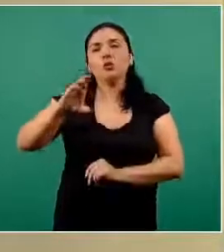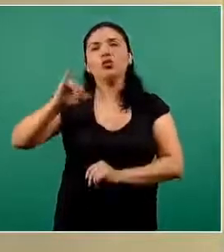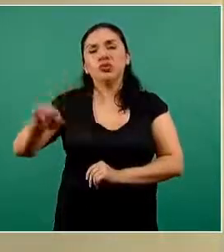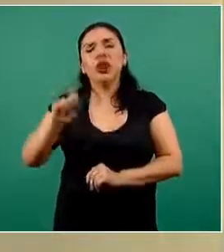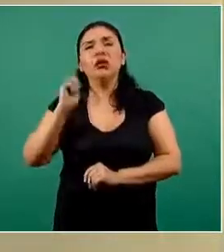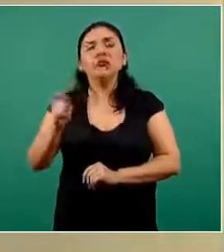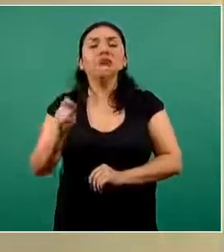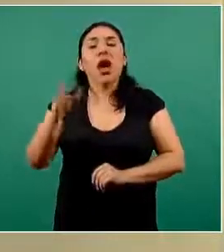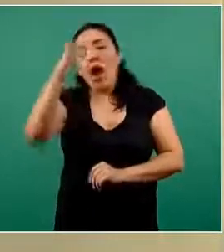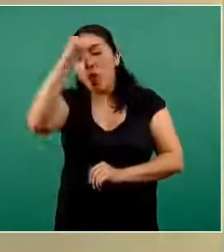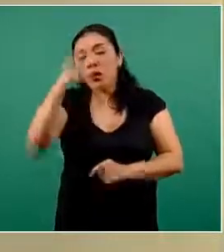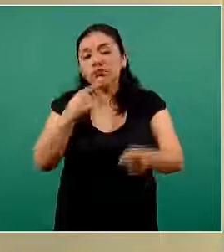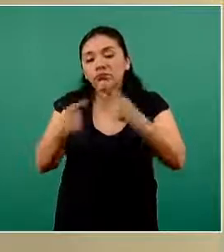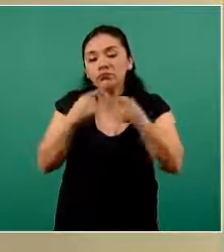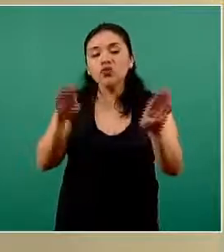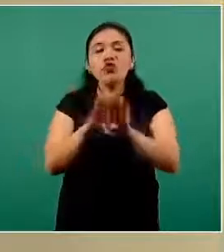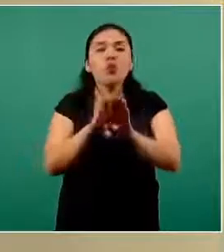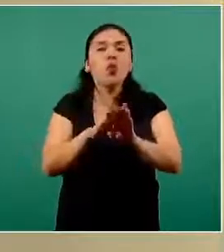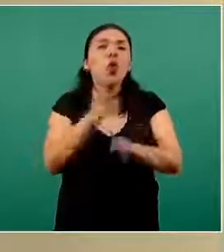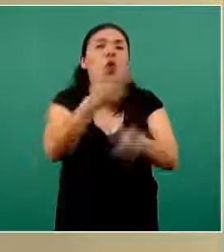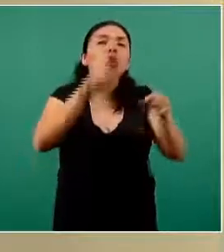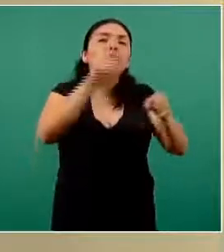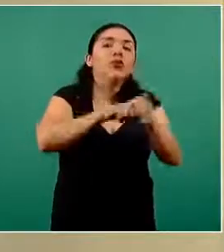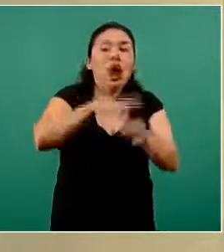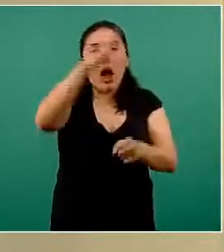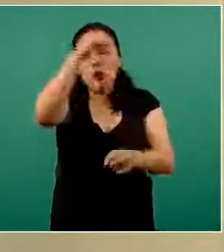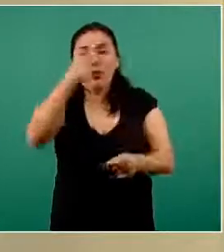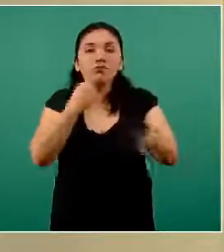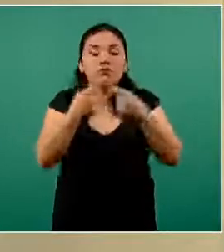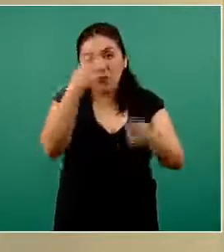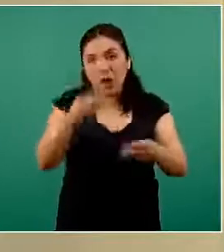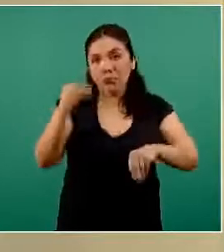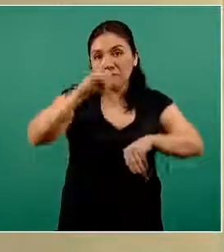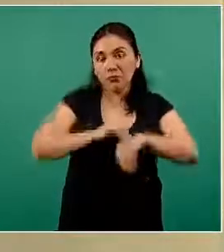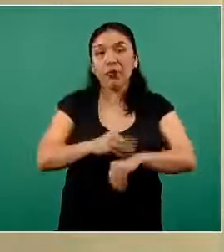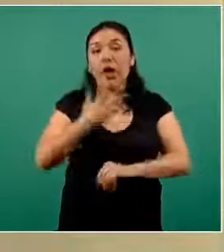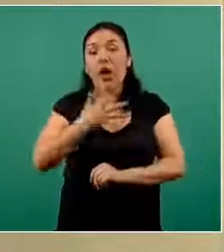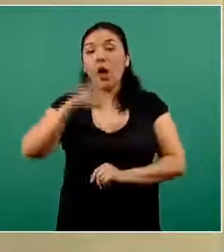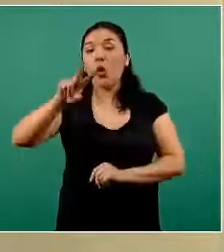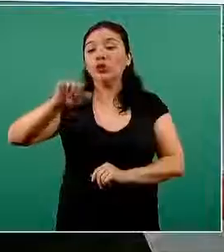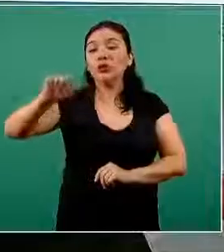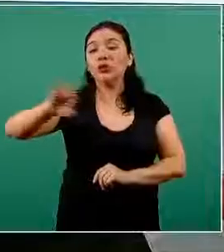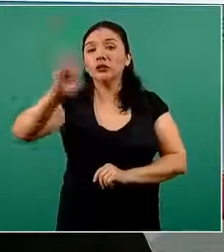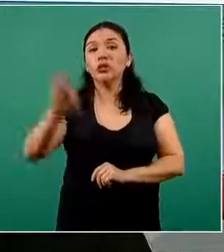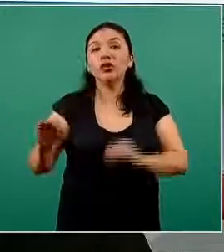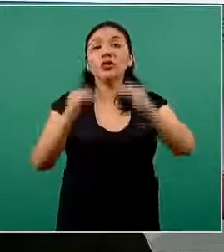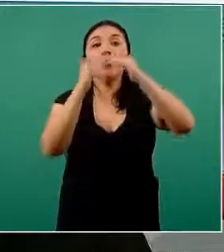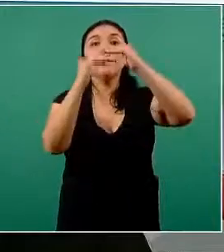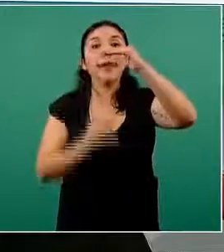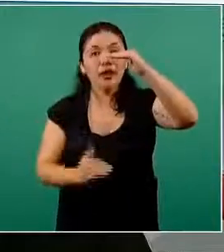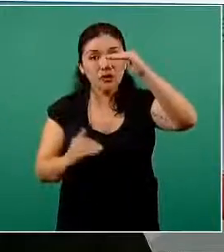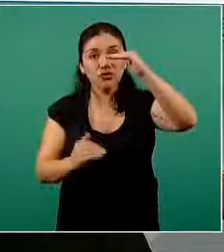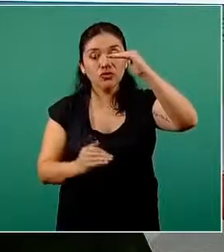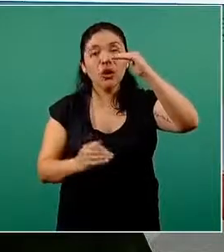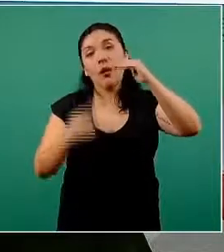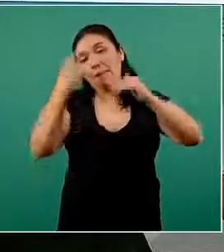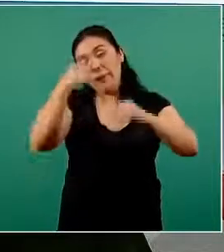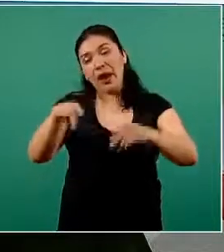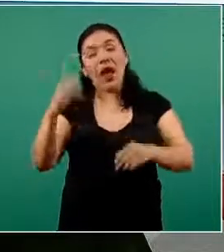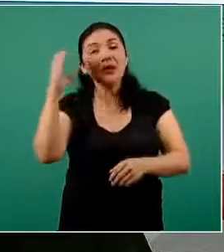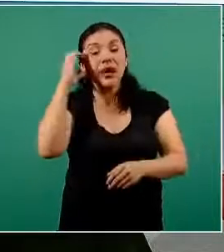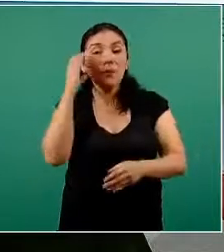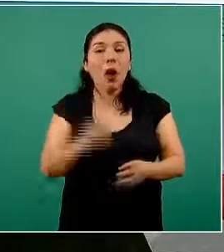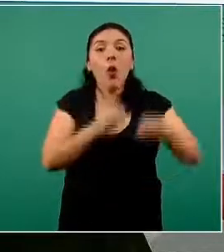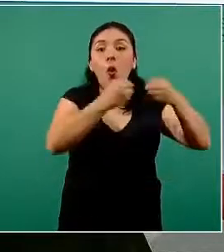acuerdo a las necesidades de los hospitales y su reconversión. 86% menos de